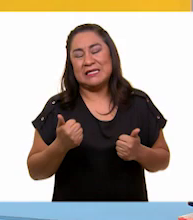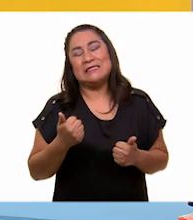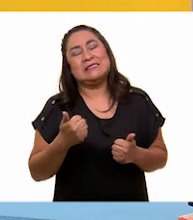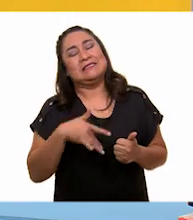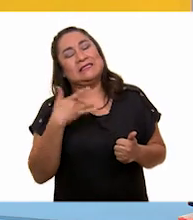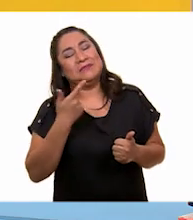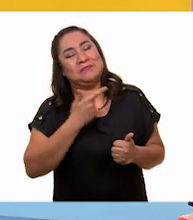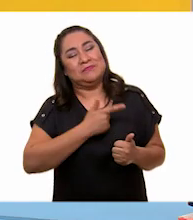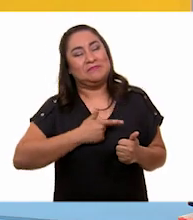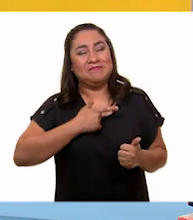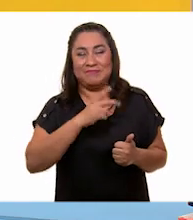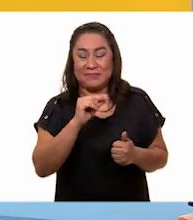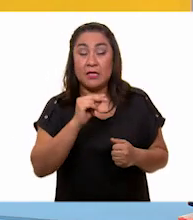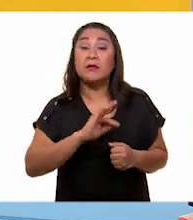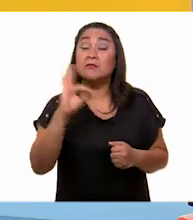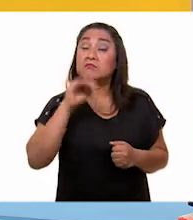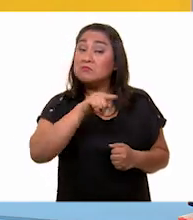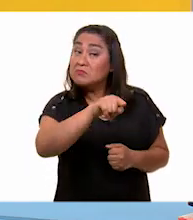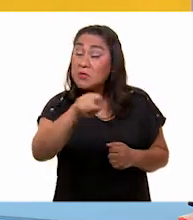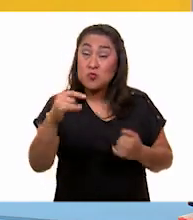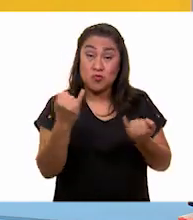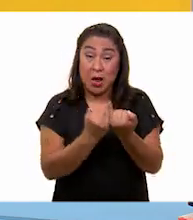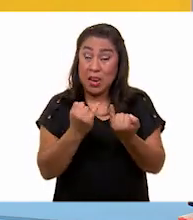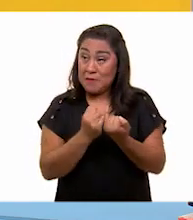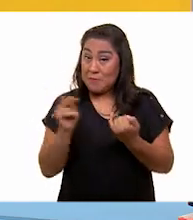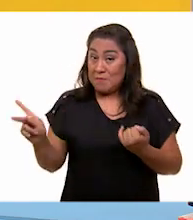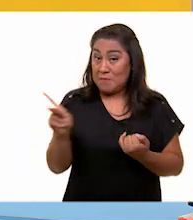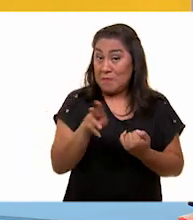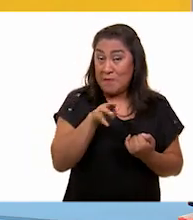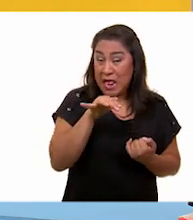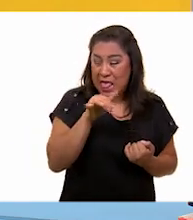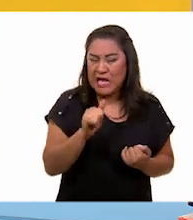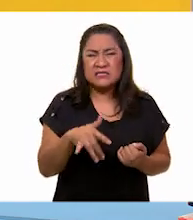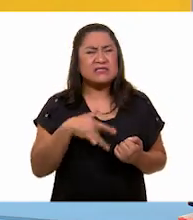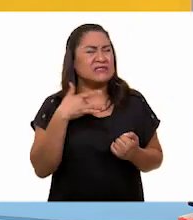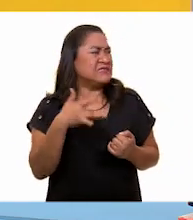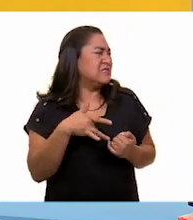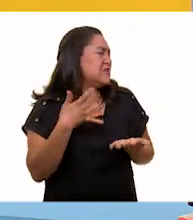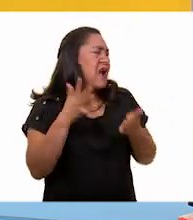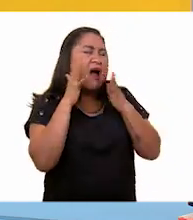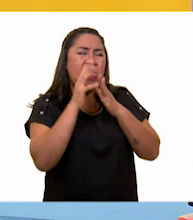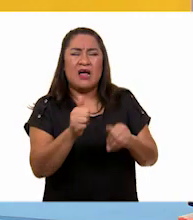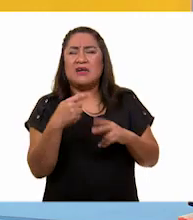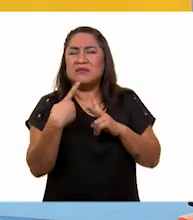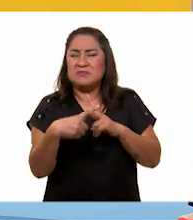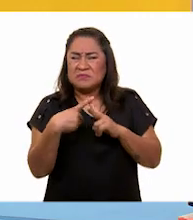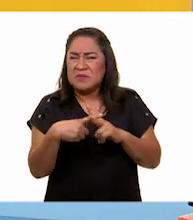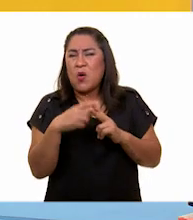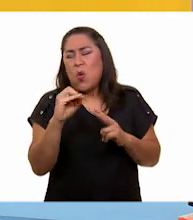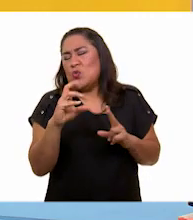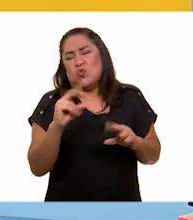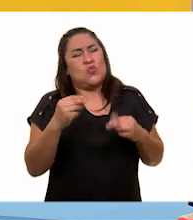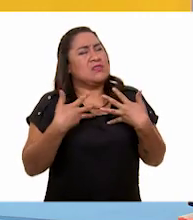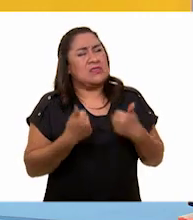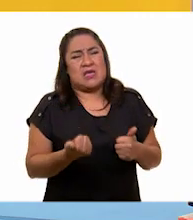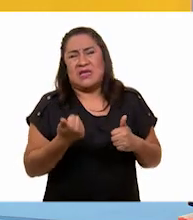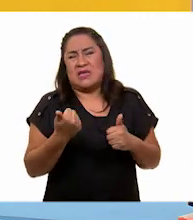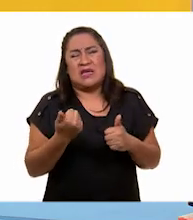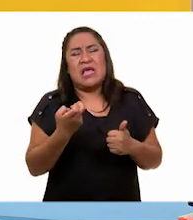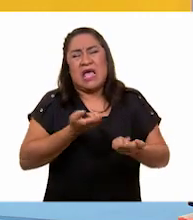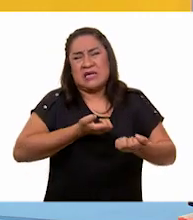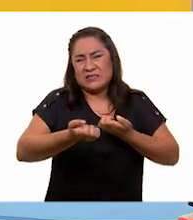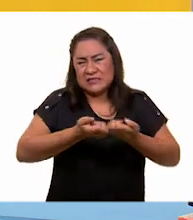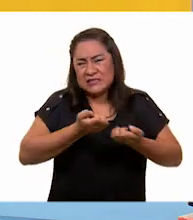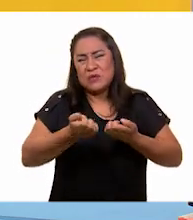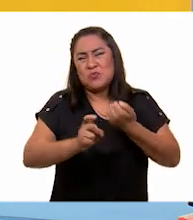casa, si a ustedes les sucede lo mismo que a María y en algún momento sienten que no quieren saber de matemáticas porque no les entienden a los problemas